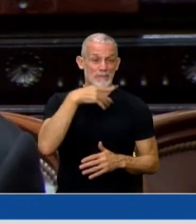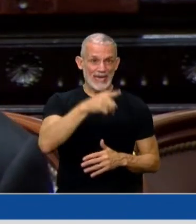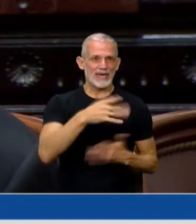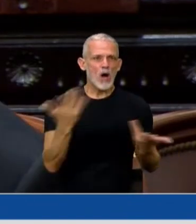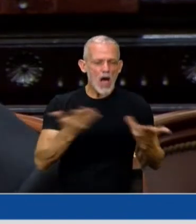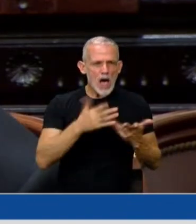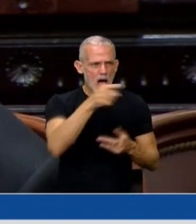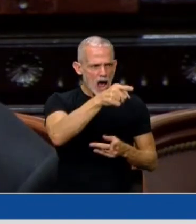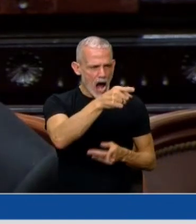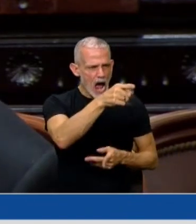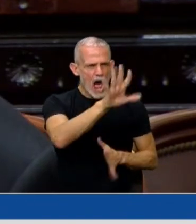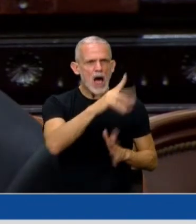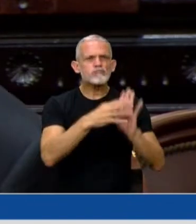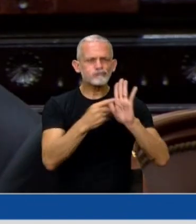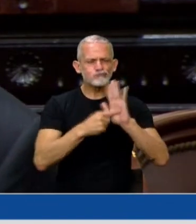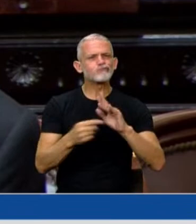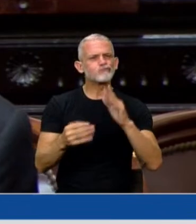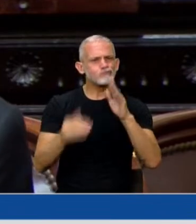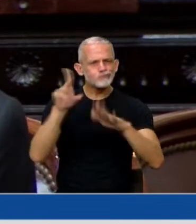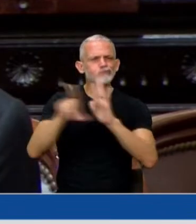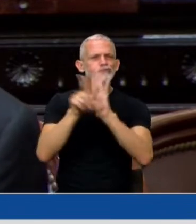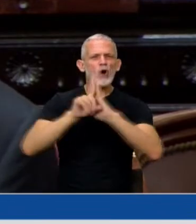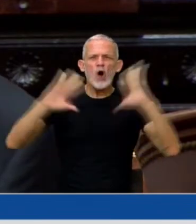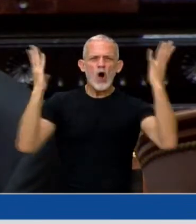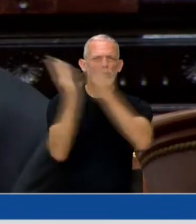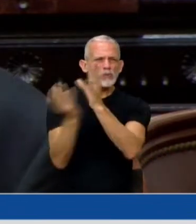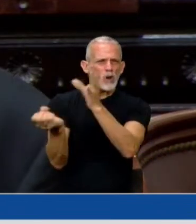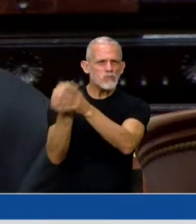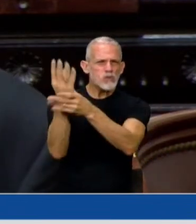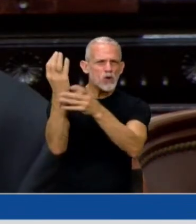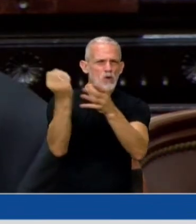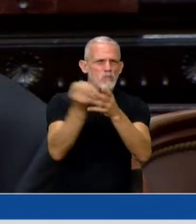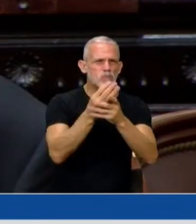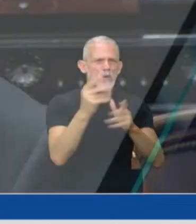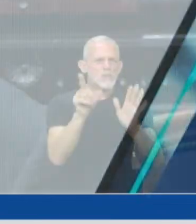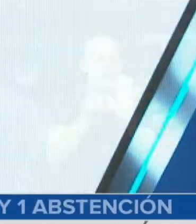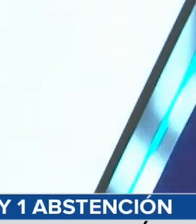están impulsando este tipo de leyes en todo el mundo.